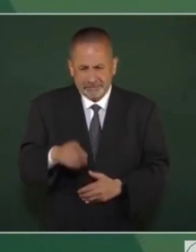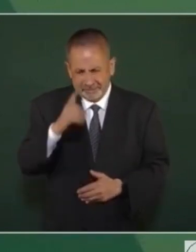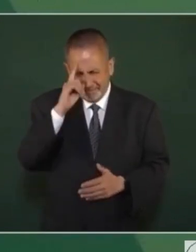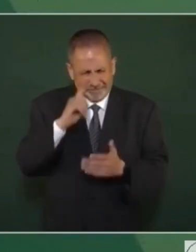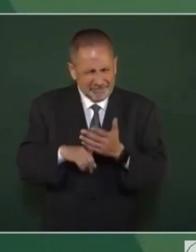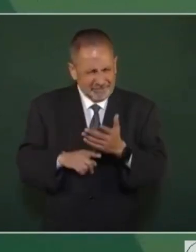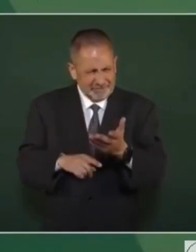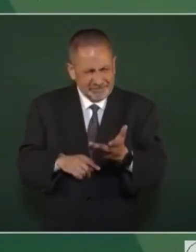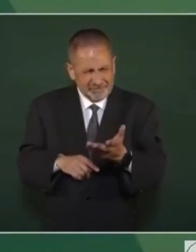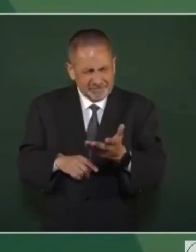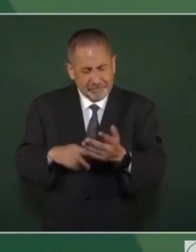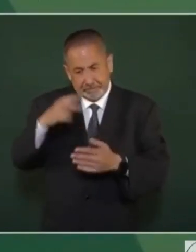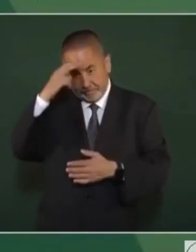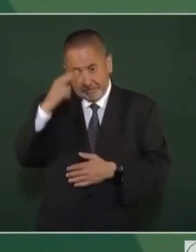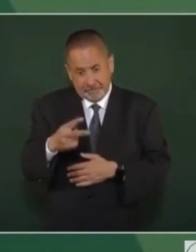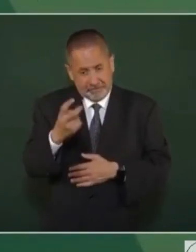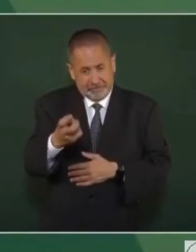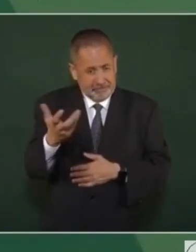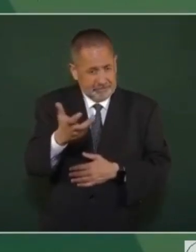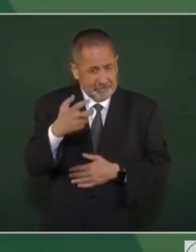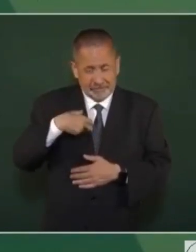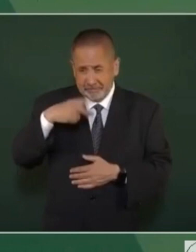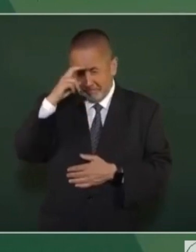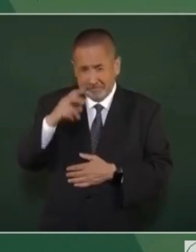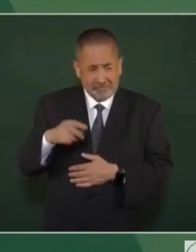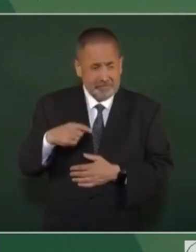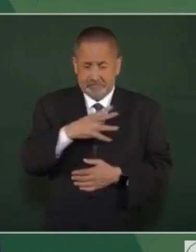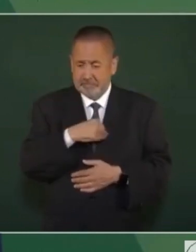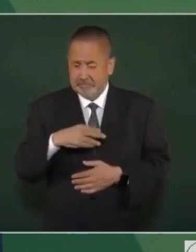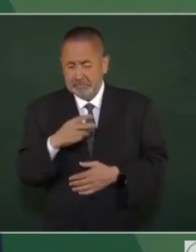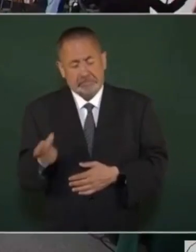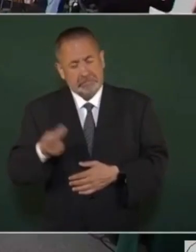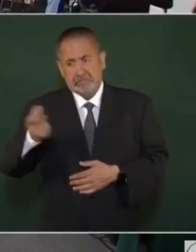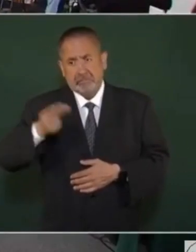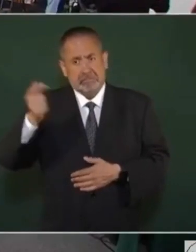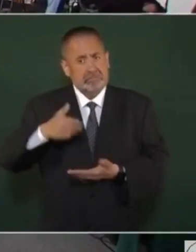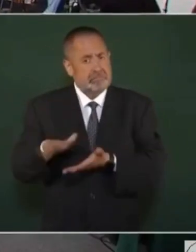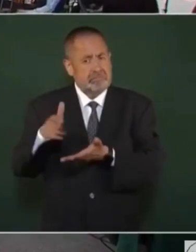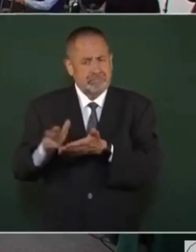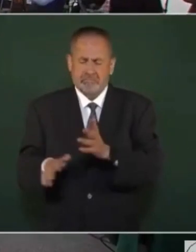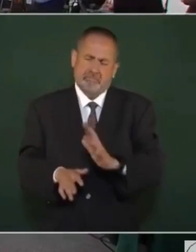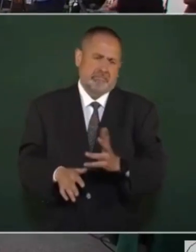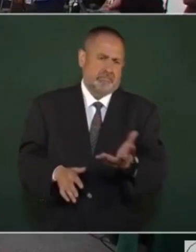¿Ustedes creen que en México hacemos eso? Con todo respeto lo digo.